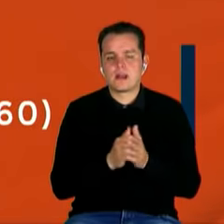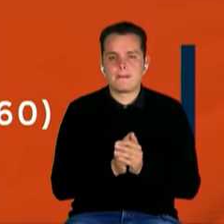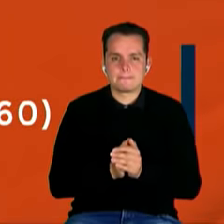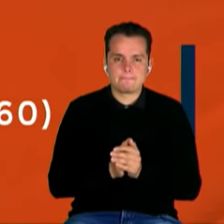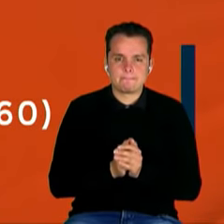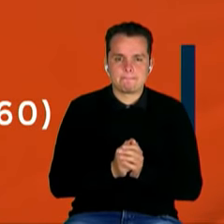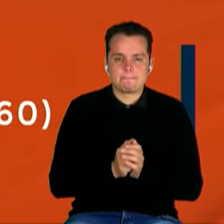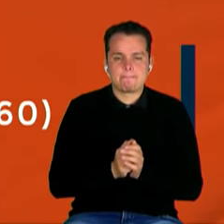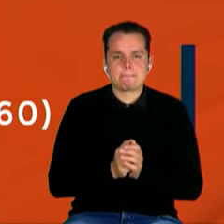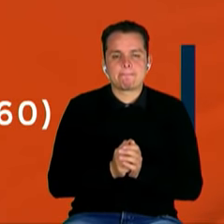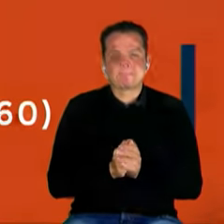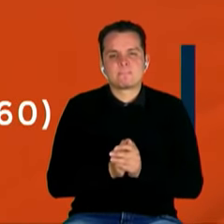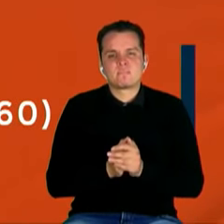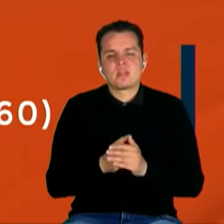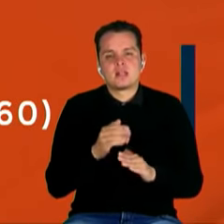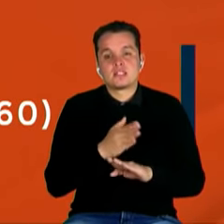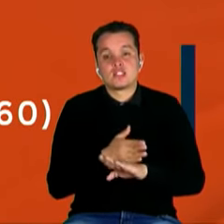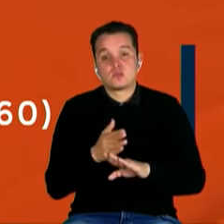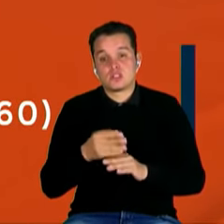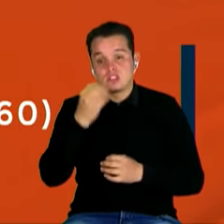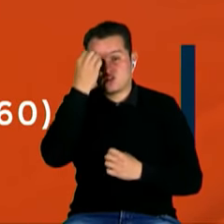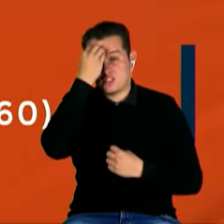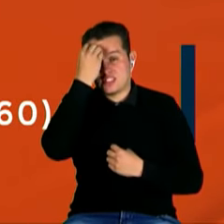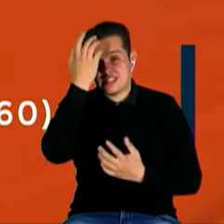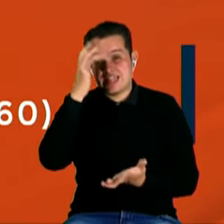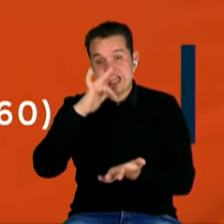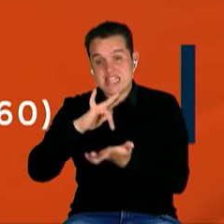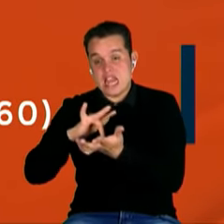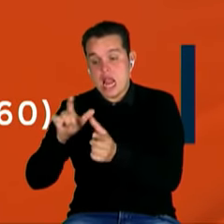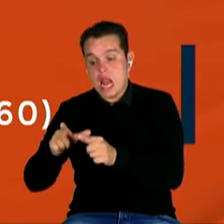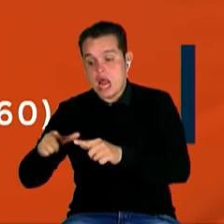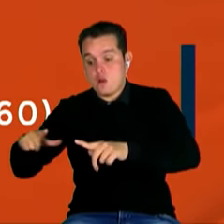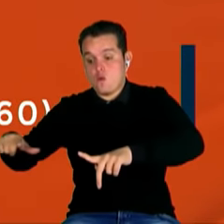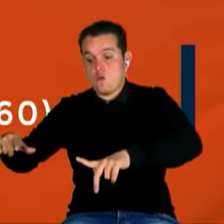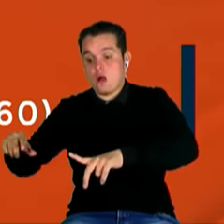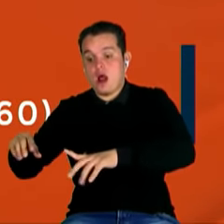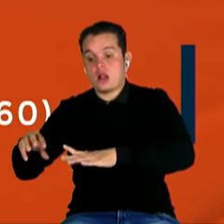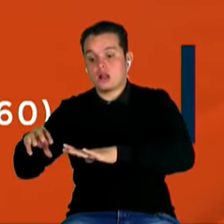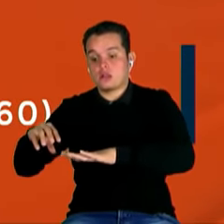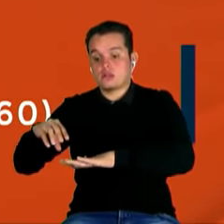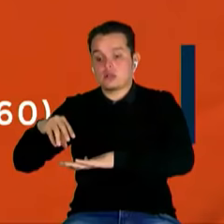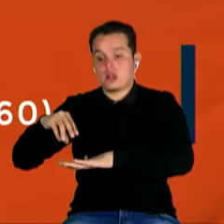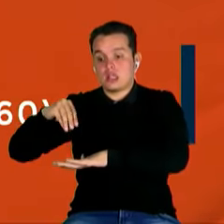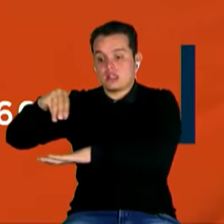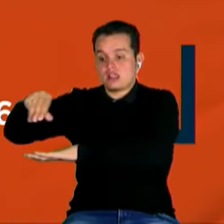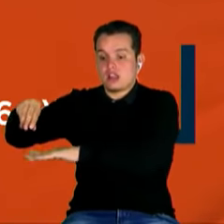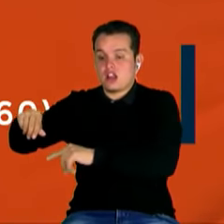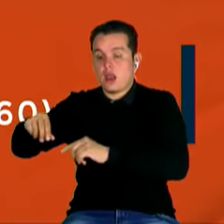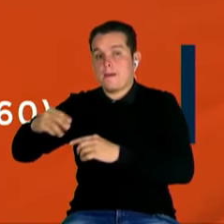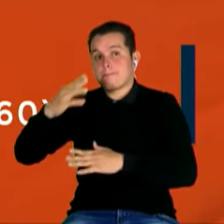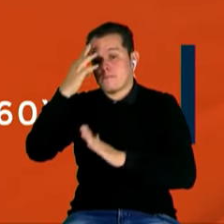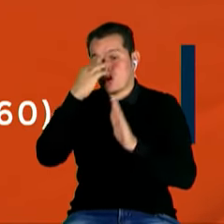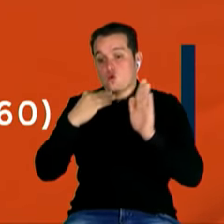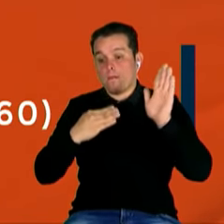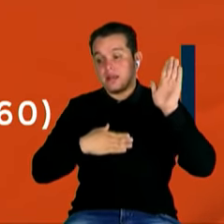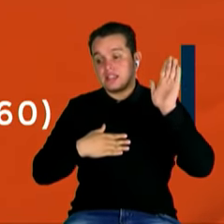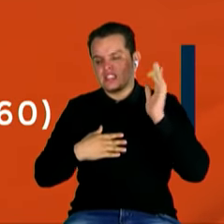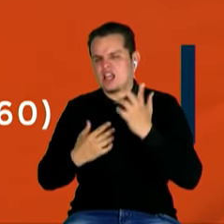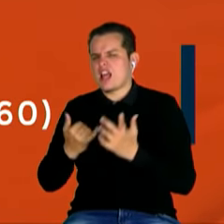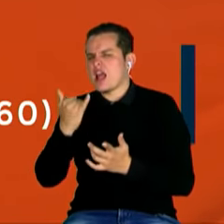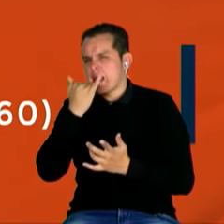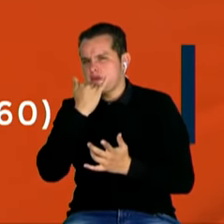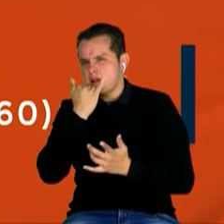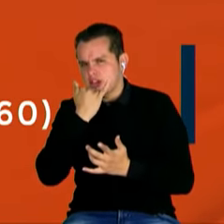leyendo, dice que después de obedecer y llegar a la tierra que Dios le había dicho que en esa tierra lo iba a bendecir, mire lo que